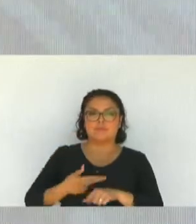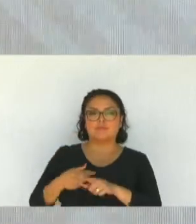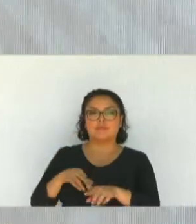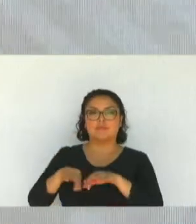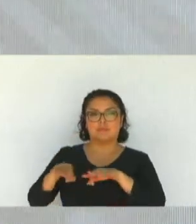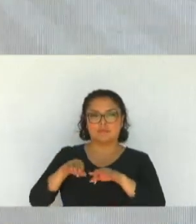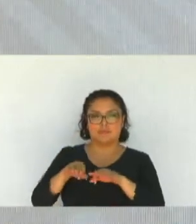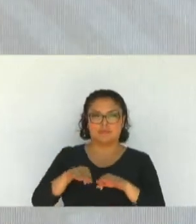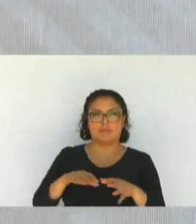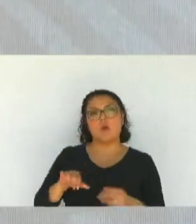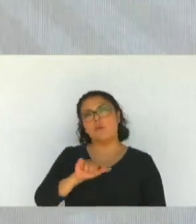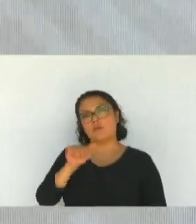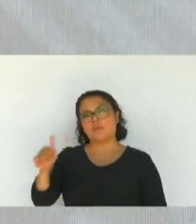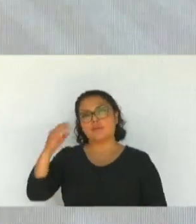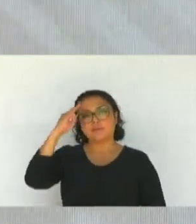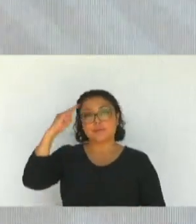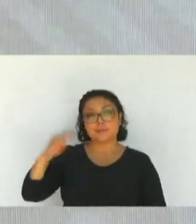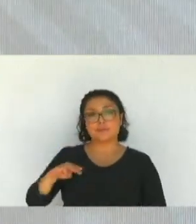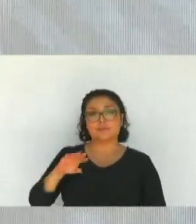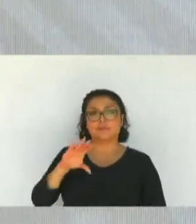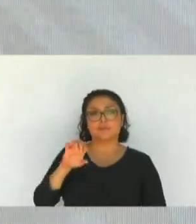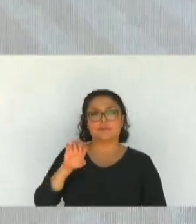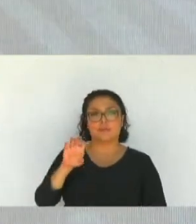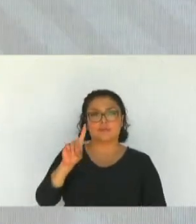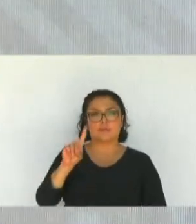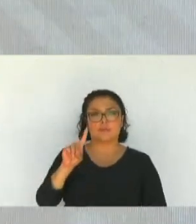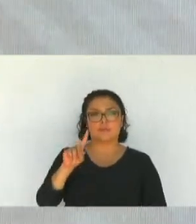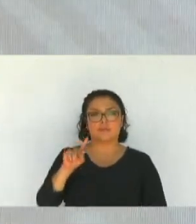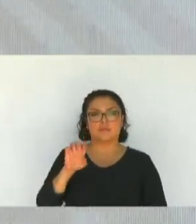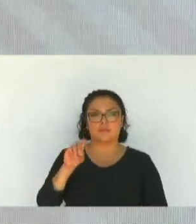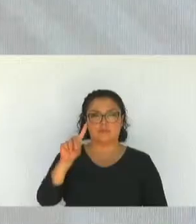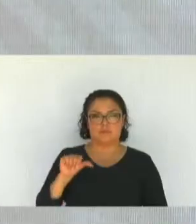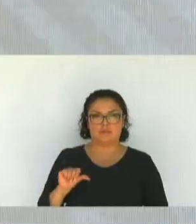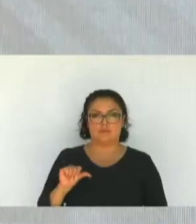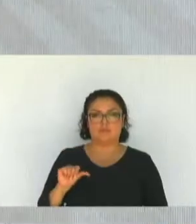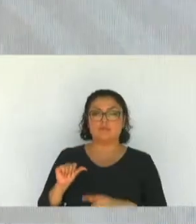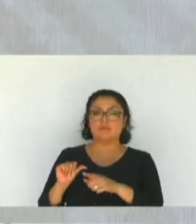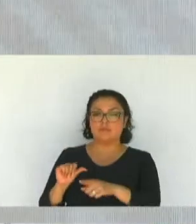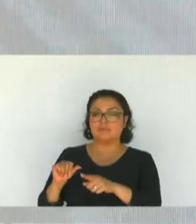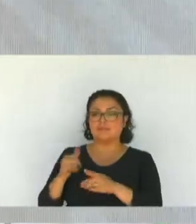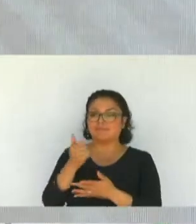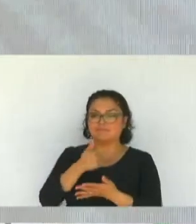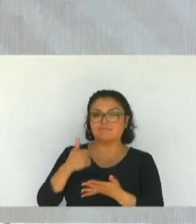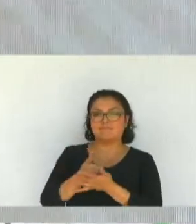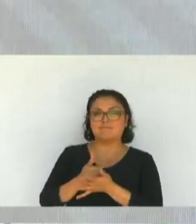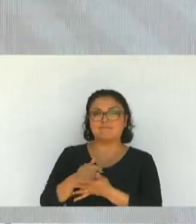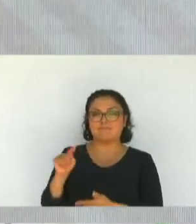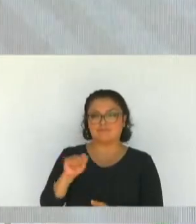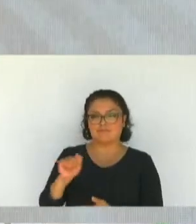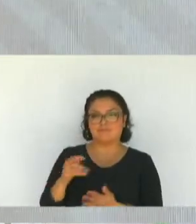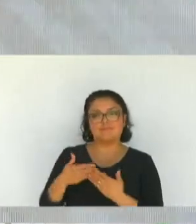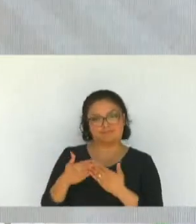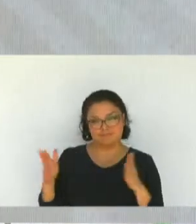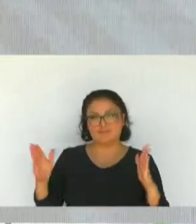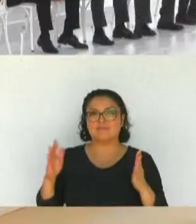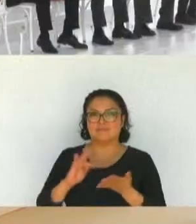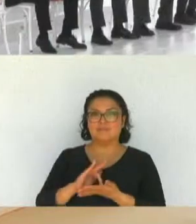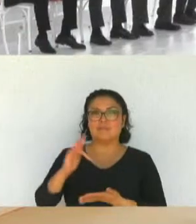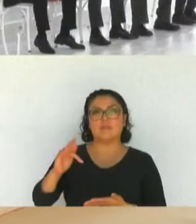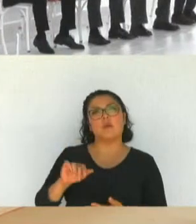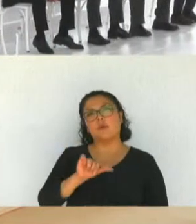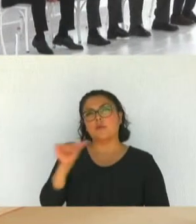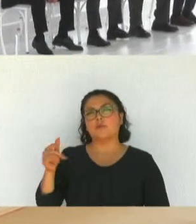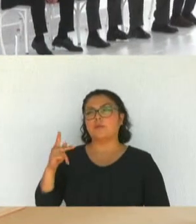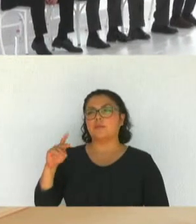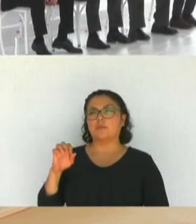maestro Román Cepeda González como nuestro anfitrión aquí en Torreón. También gracias a Pepe Abugaber